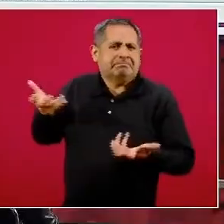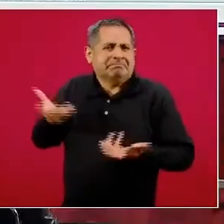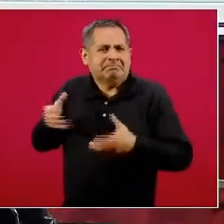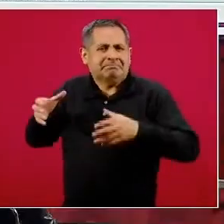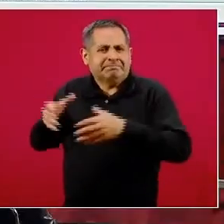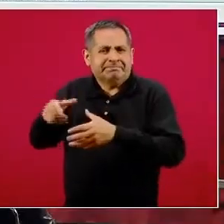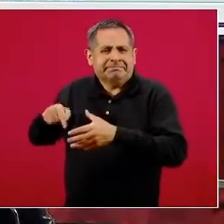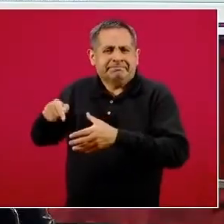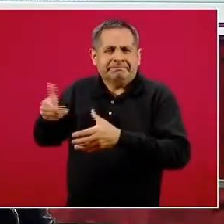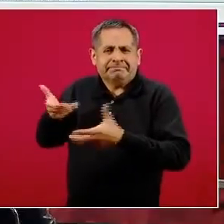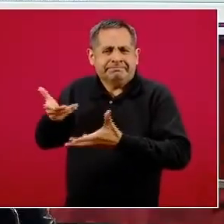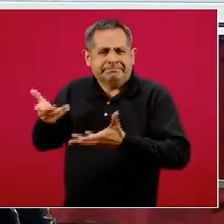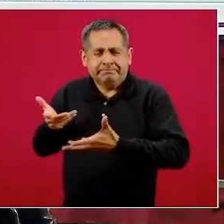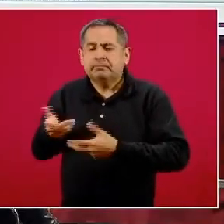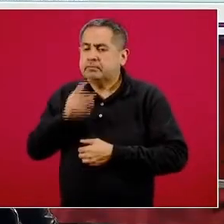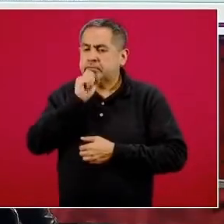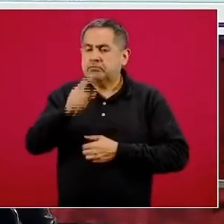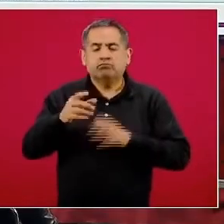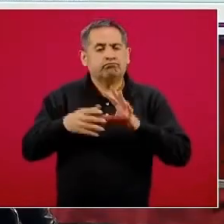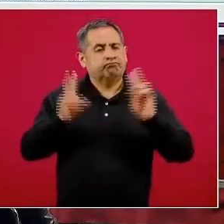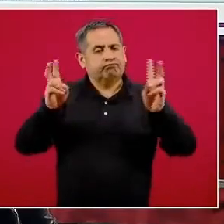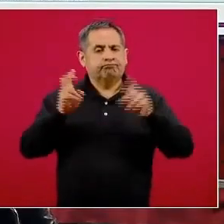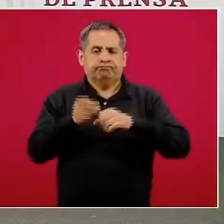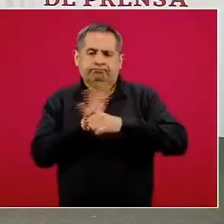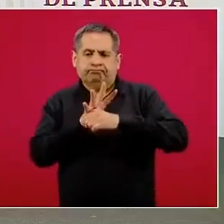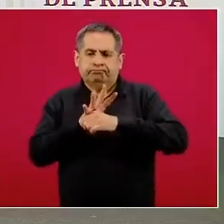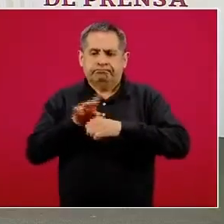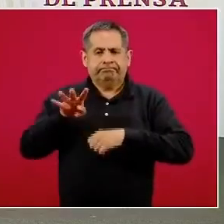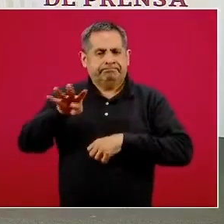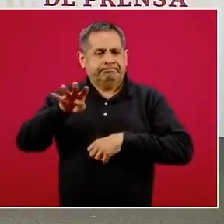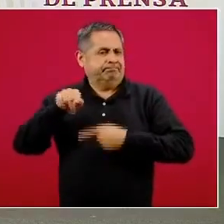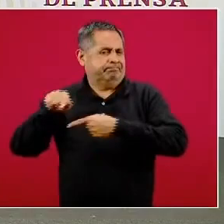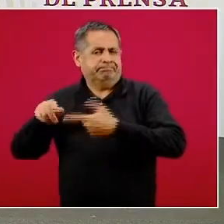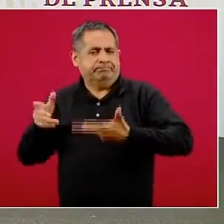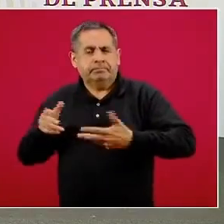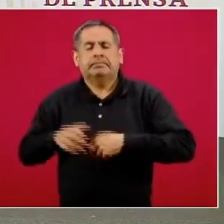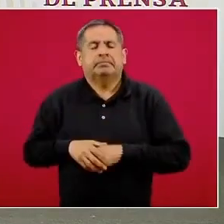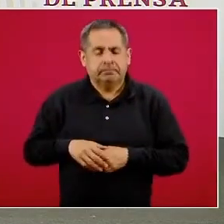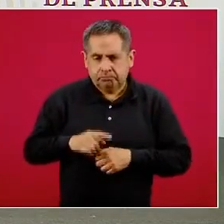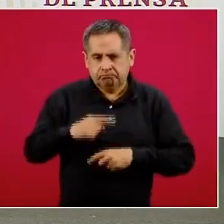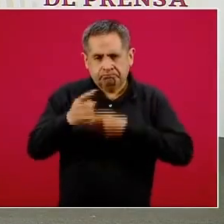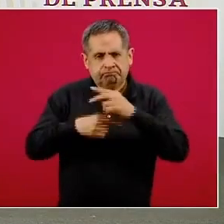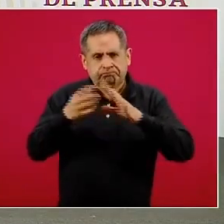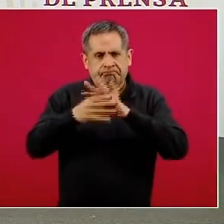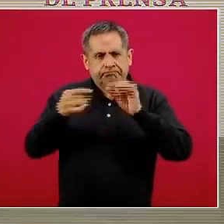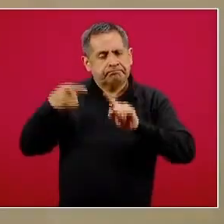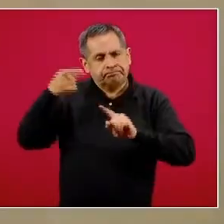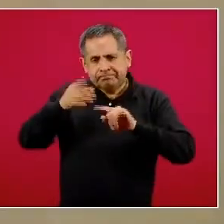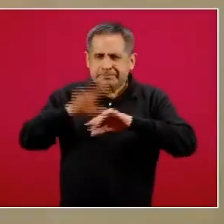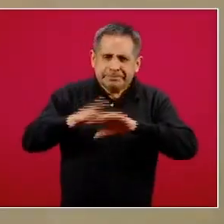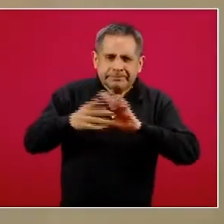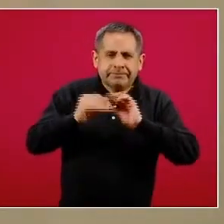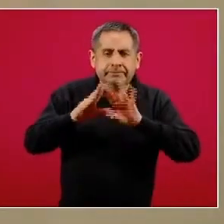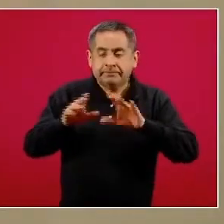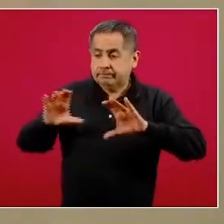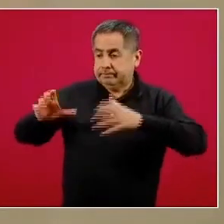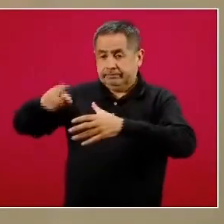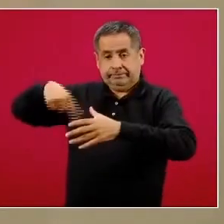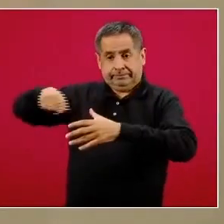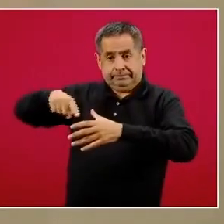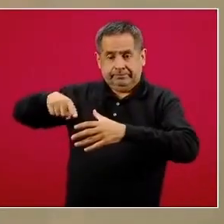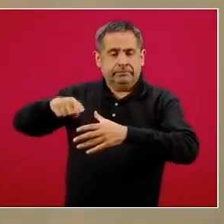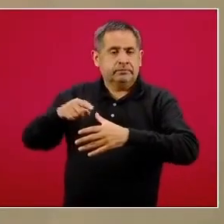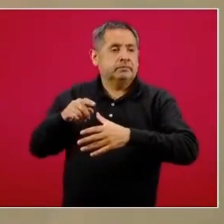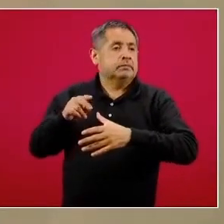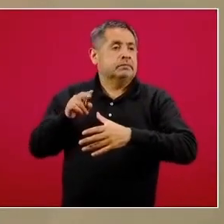que ha hecho al respecto también del tema de COVID-19. Sin embargo, pues también enfatizar que esta unidad de inteligencia